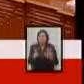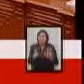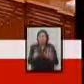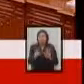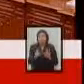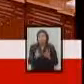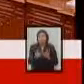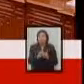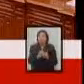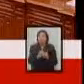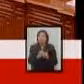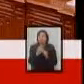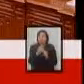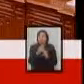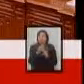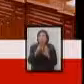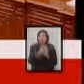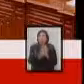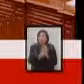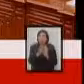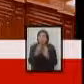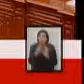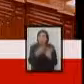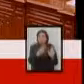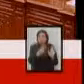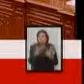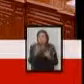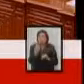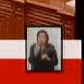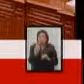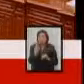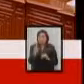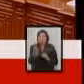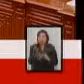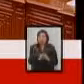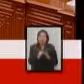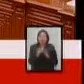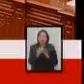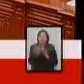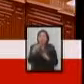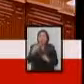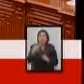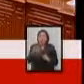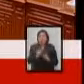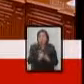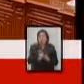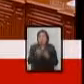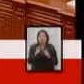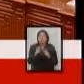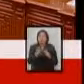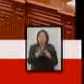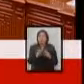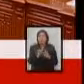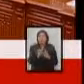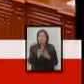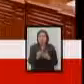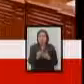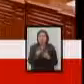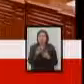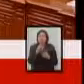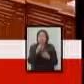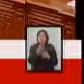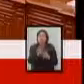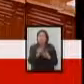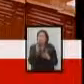26.516, modificado por el proyecto de ley 3.722. Artículo 2. El control y supervisión que ejerza